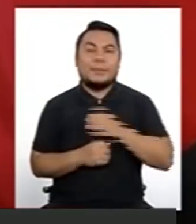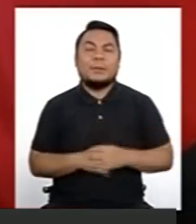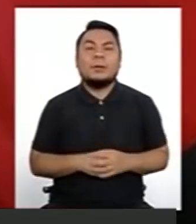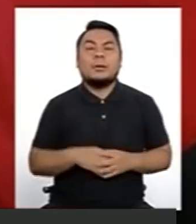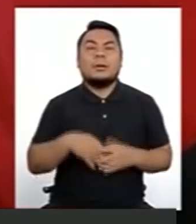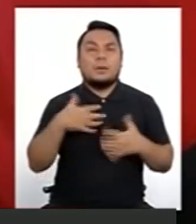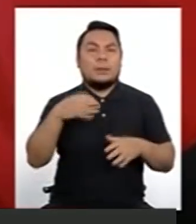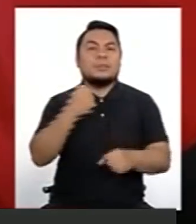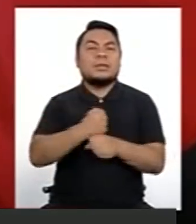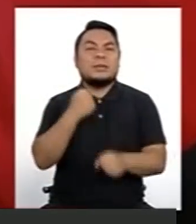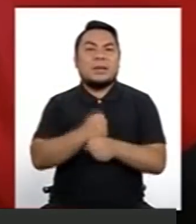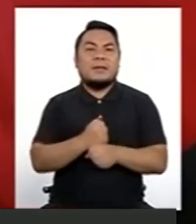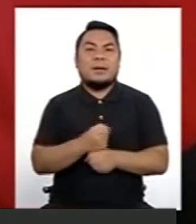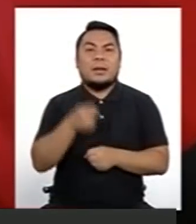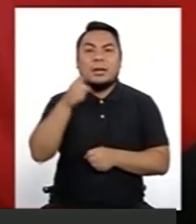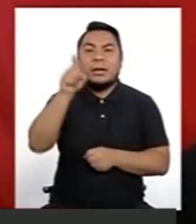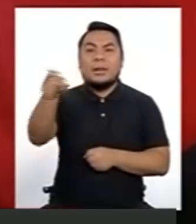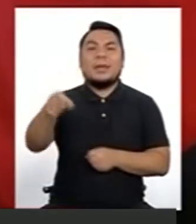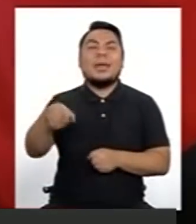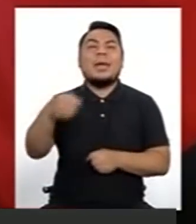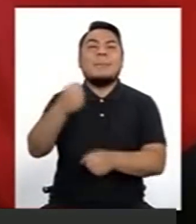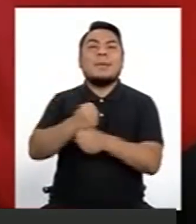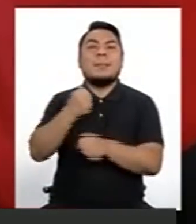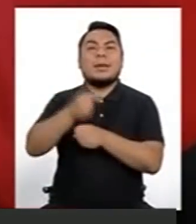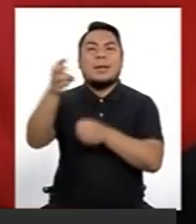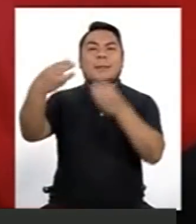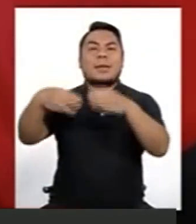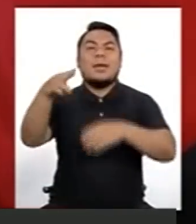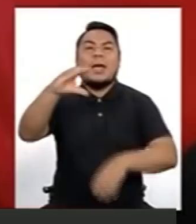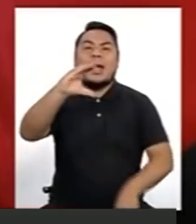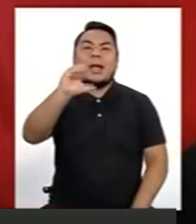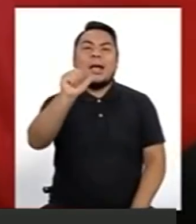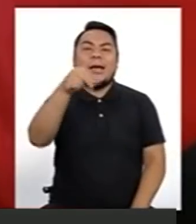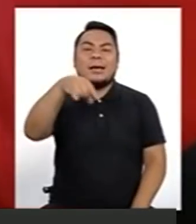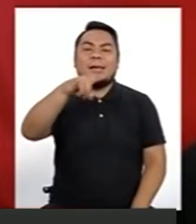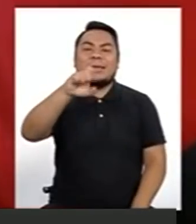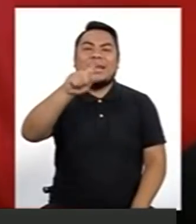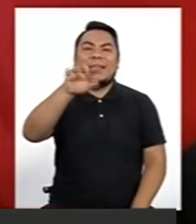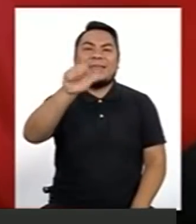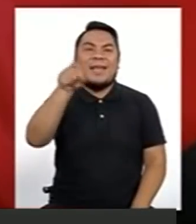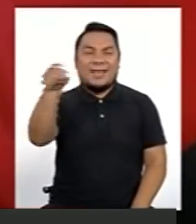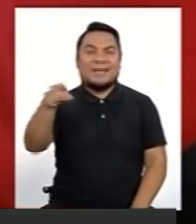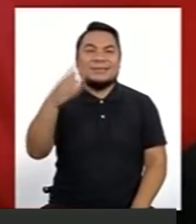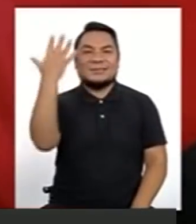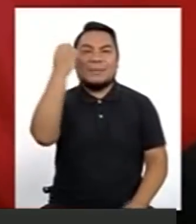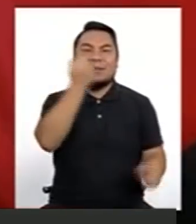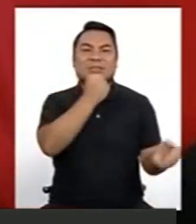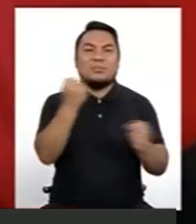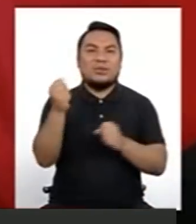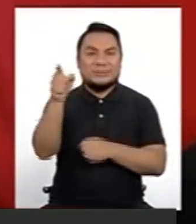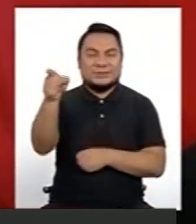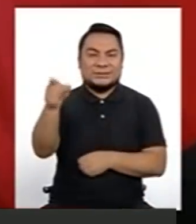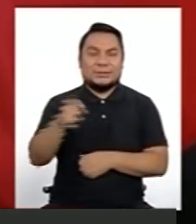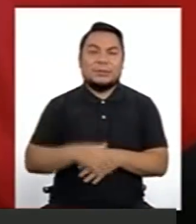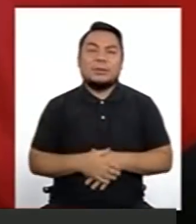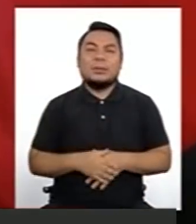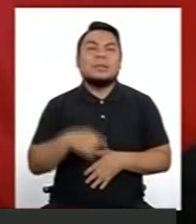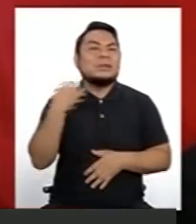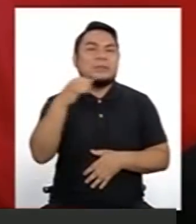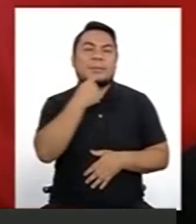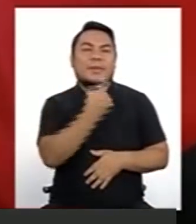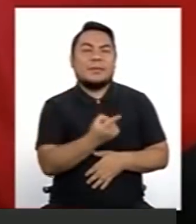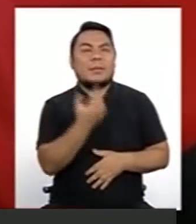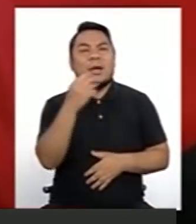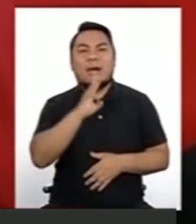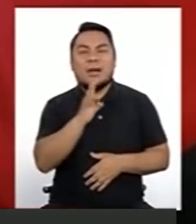un trabajo en el mercado de Caquetá, aquí en San Martín de Porres. Nosotros todas las veces que hablamos